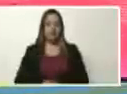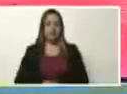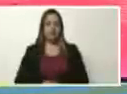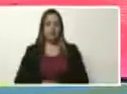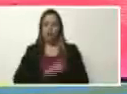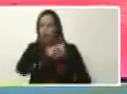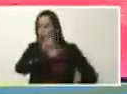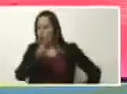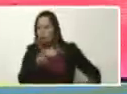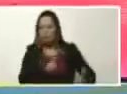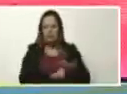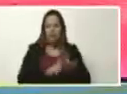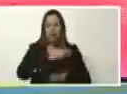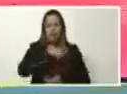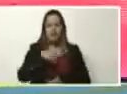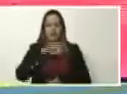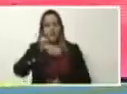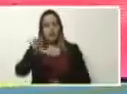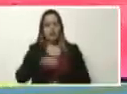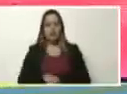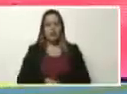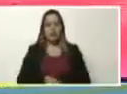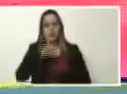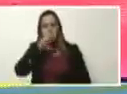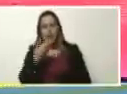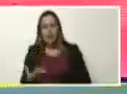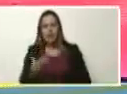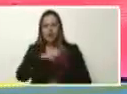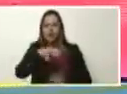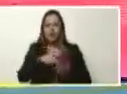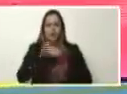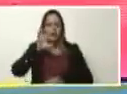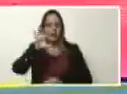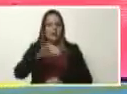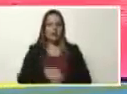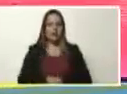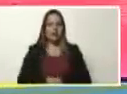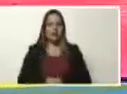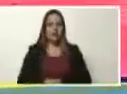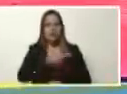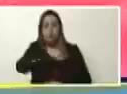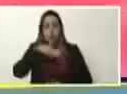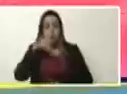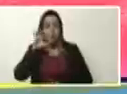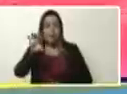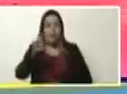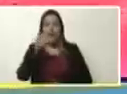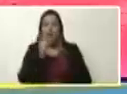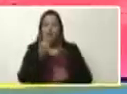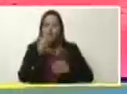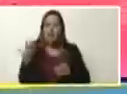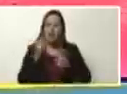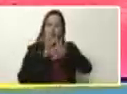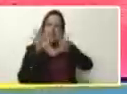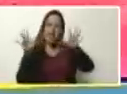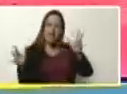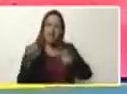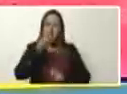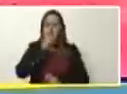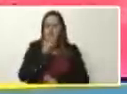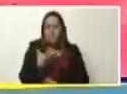plena, absoluta de nuestro país, hermosa de nuestro país. Nuestro país se va a poner bello, brillante,